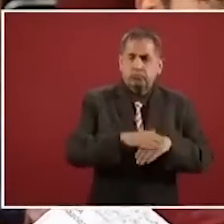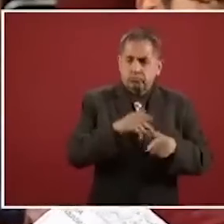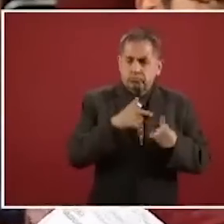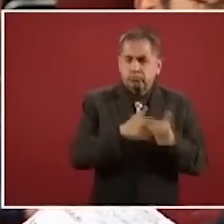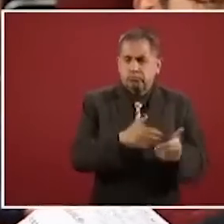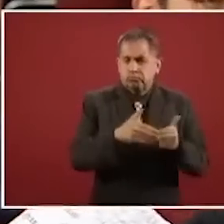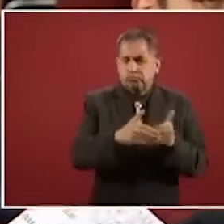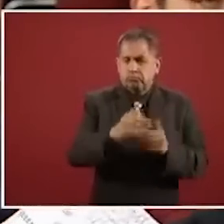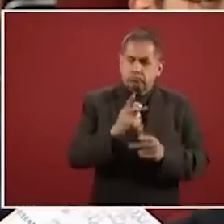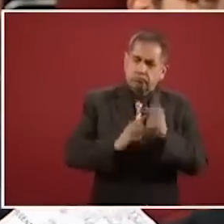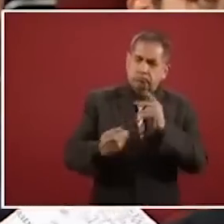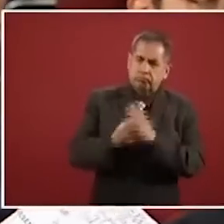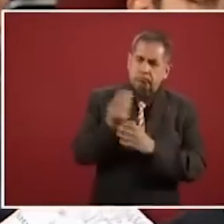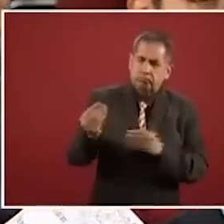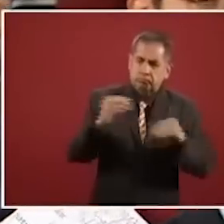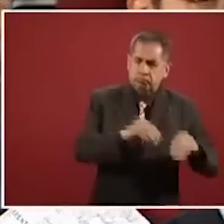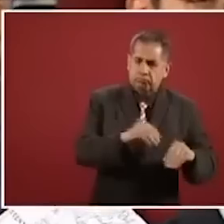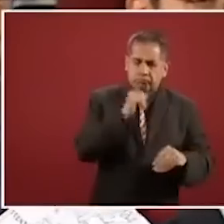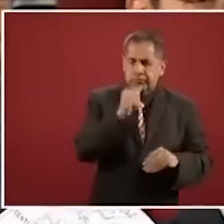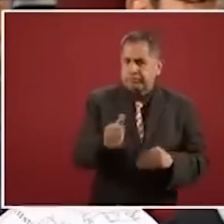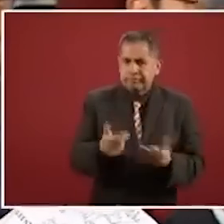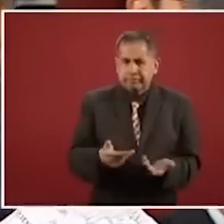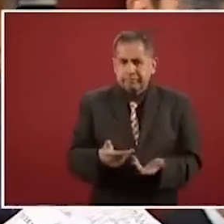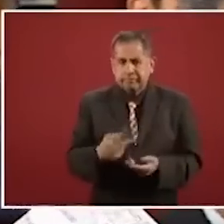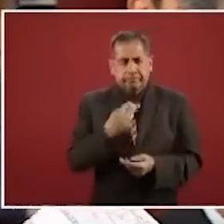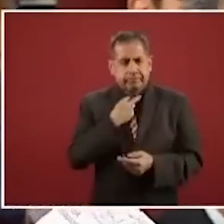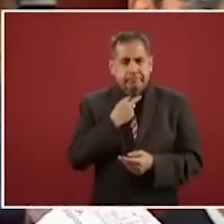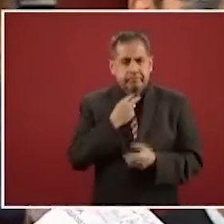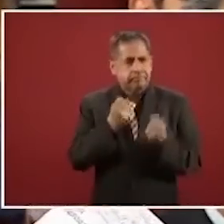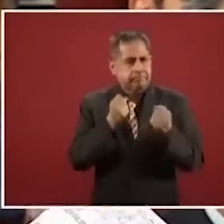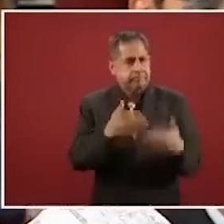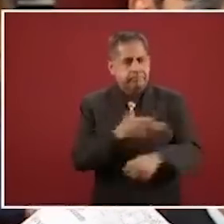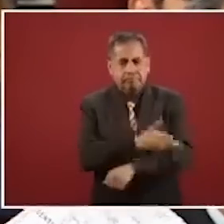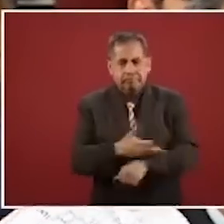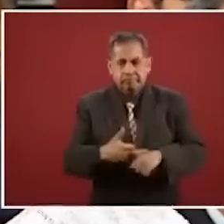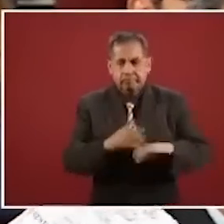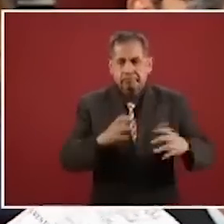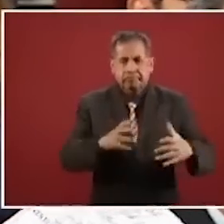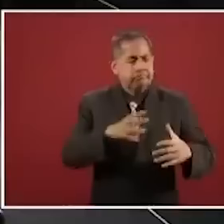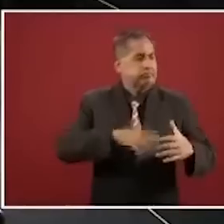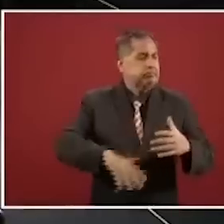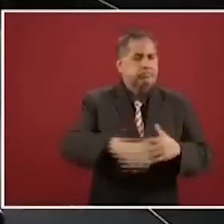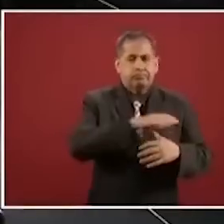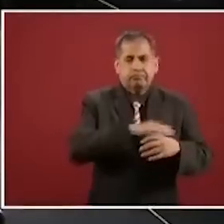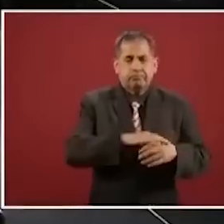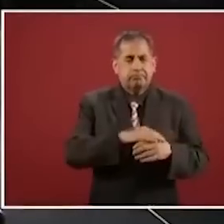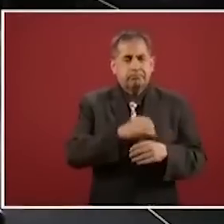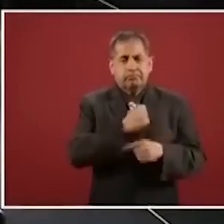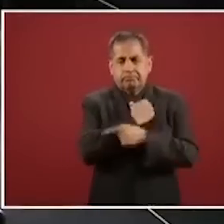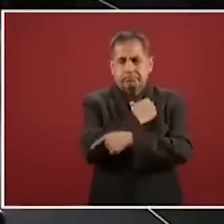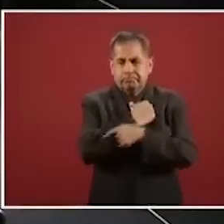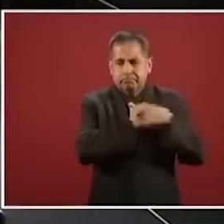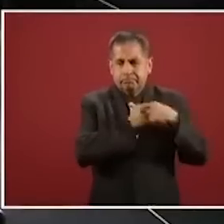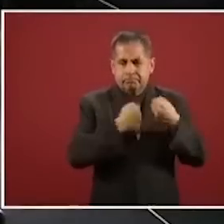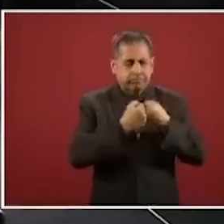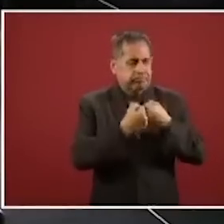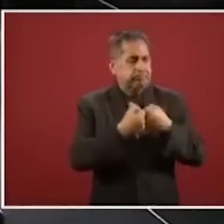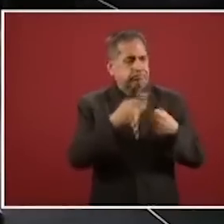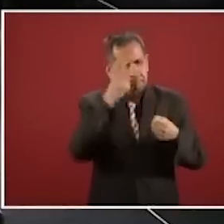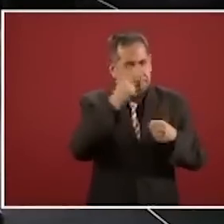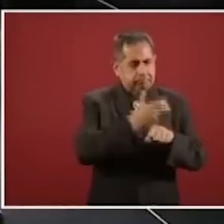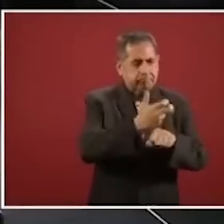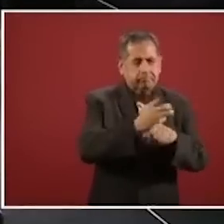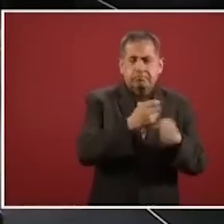con un nuevo préstamo. Entonces, están atoradas miles de familias a lo largo y ancho de la frontera